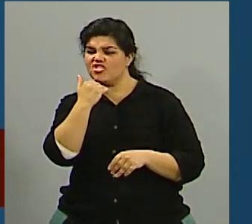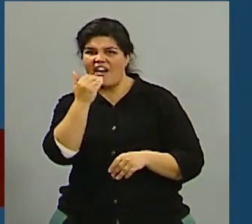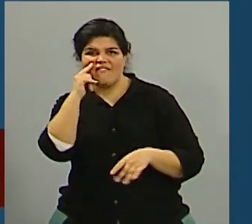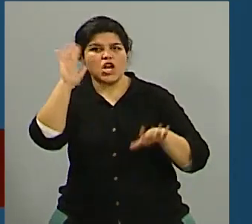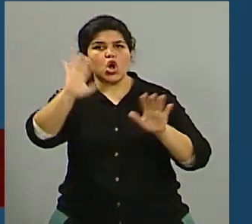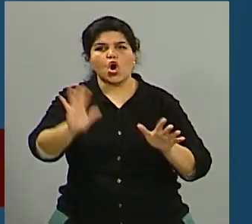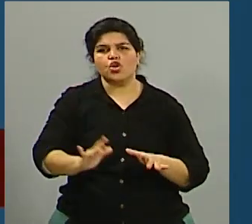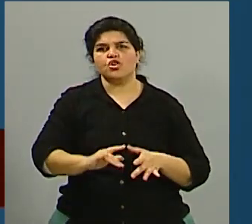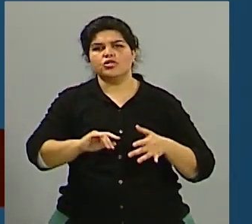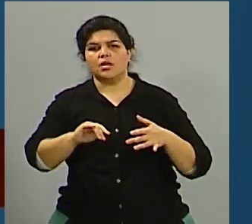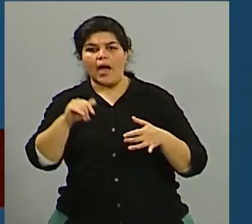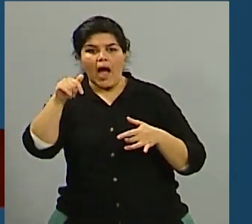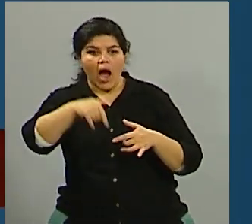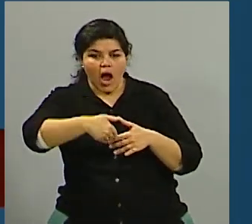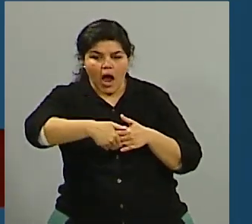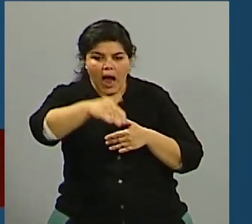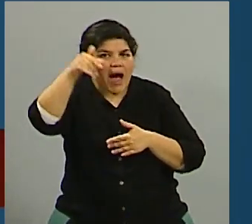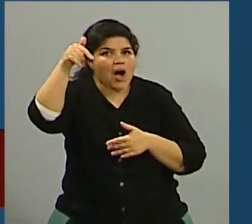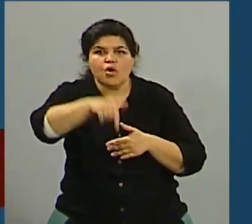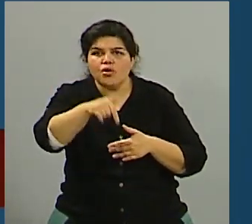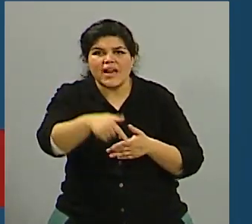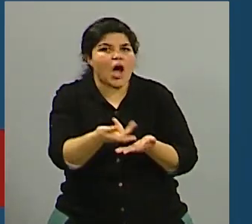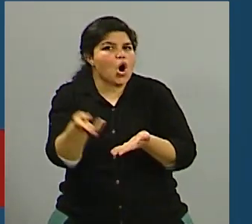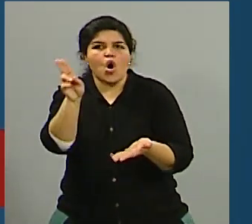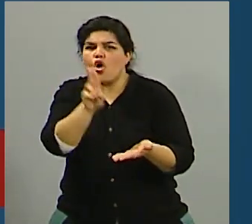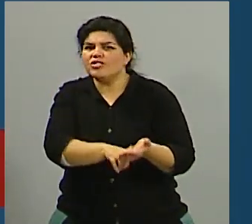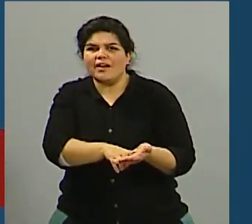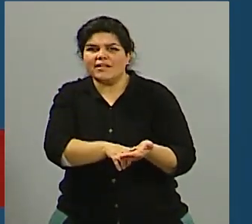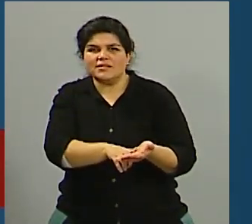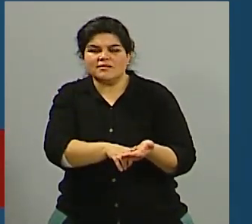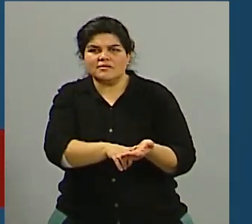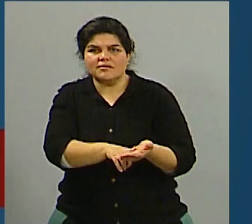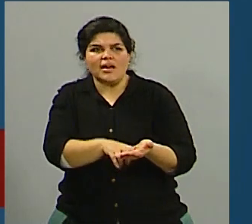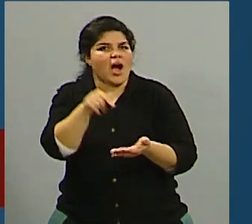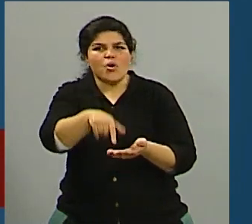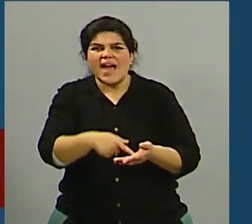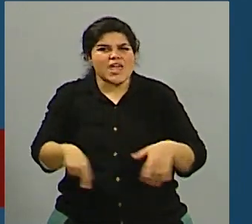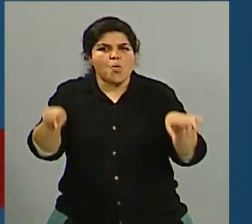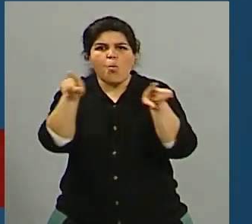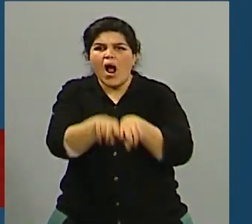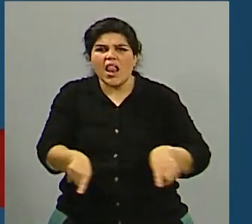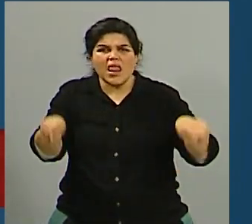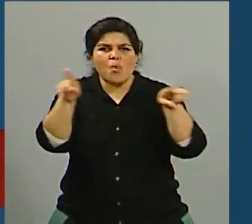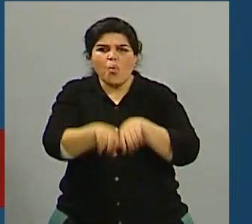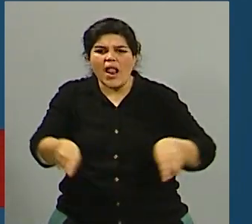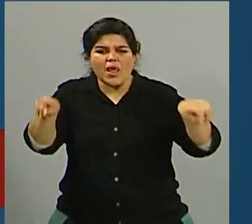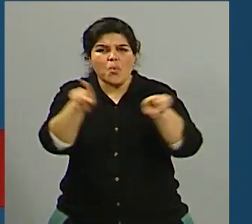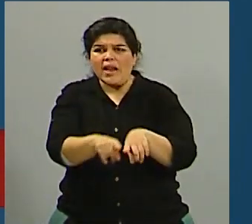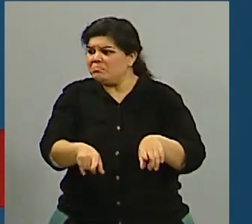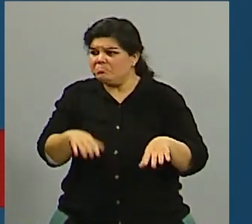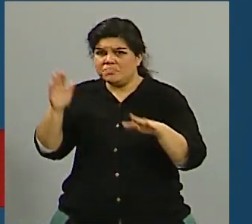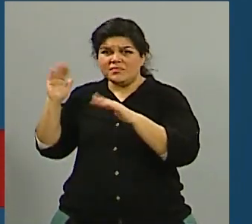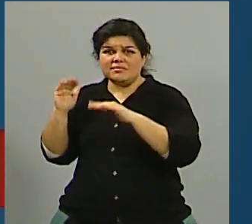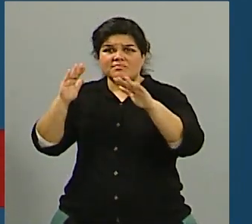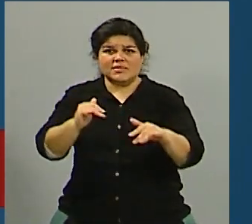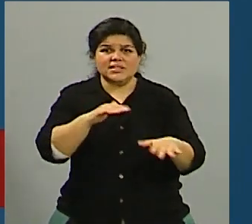comprando ese nuevo, esas nuevas ideas que ya sabemos que no son tan nuevas y ya sabemos los efectos que generan. Sí.